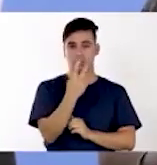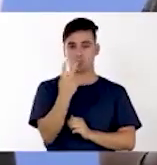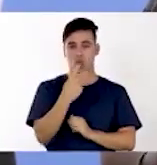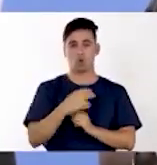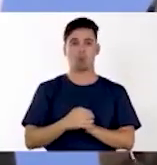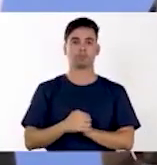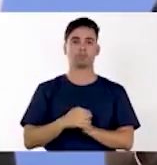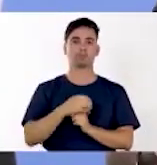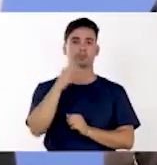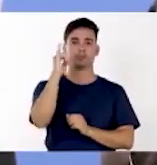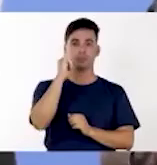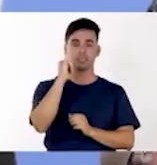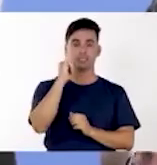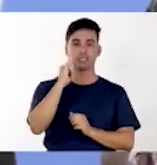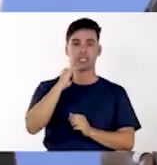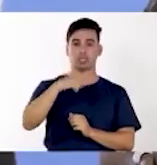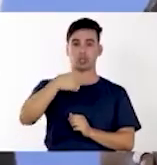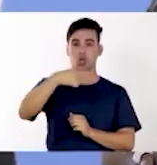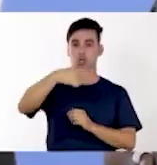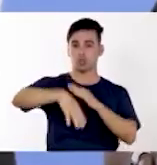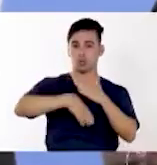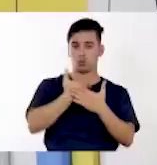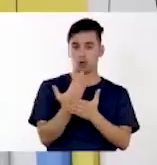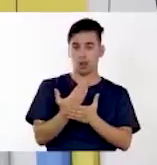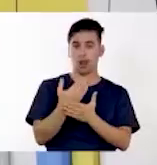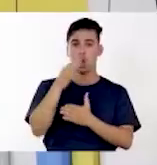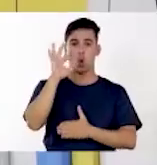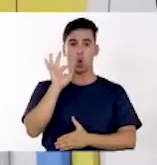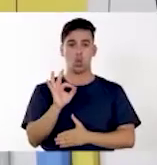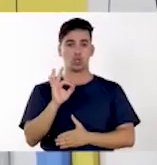sexto regular y octavo por encuentro,